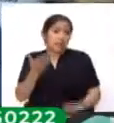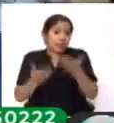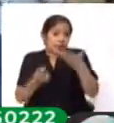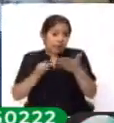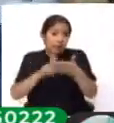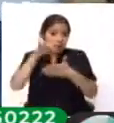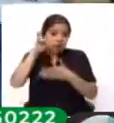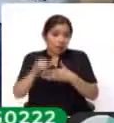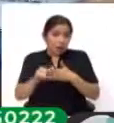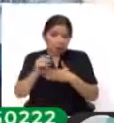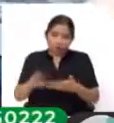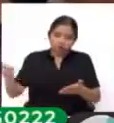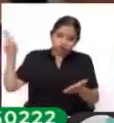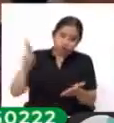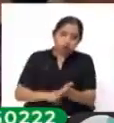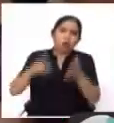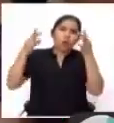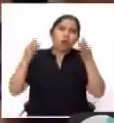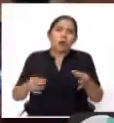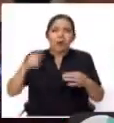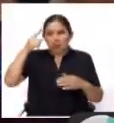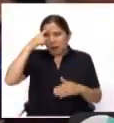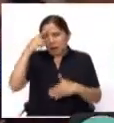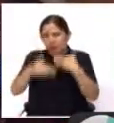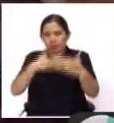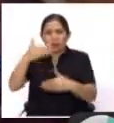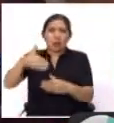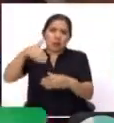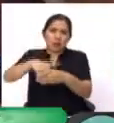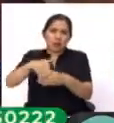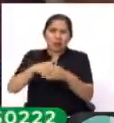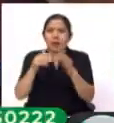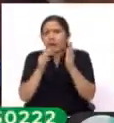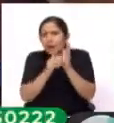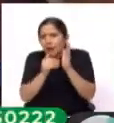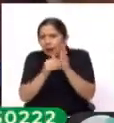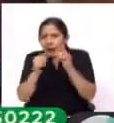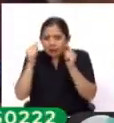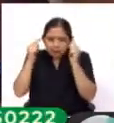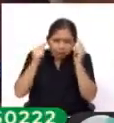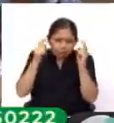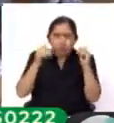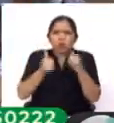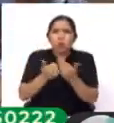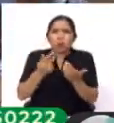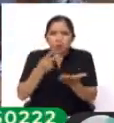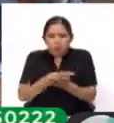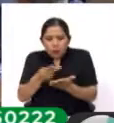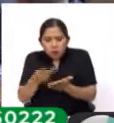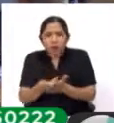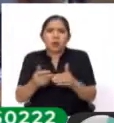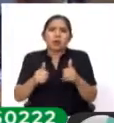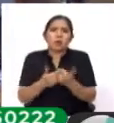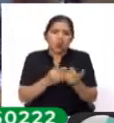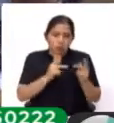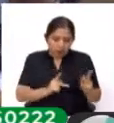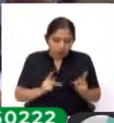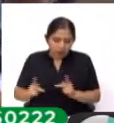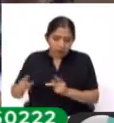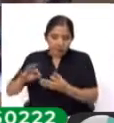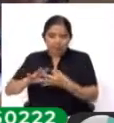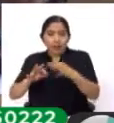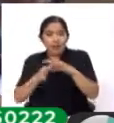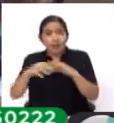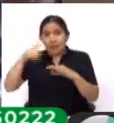convocatoria oficial del proceso electoral. Aún queda por analizar los aspectos relacionados al presupuesto y la planificación de las otras fechas para